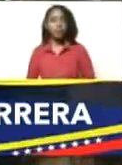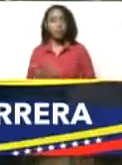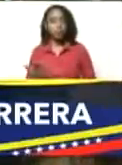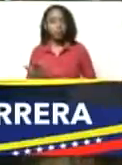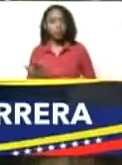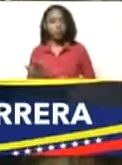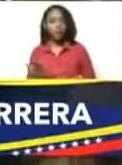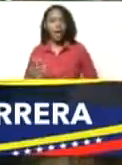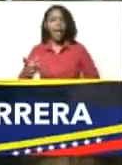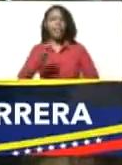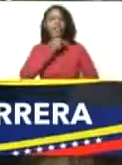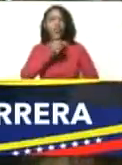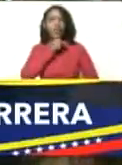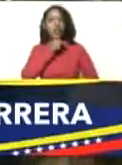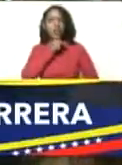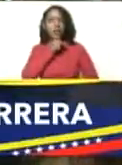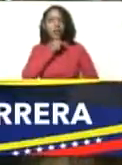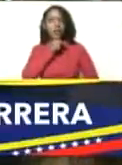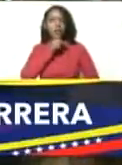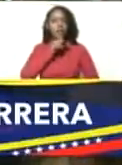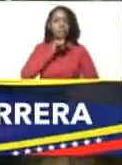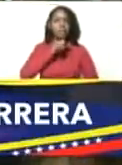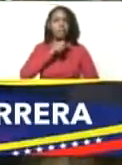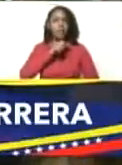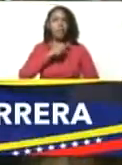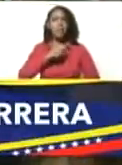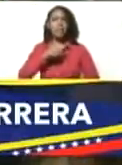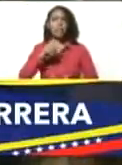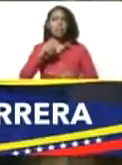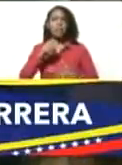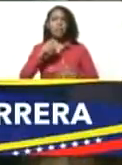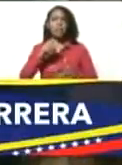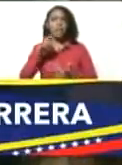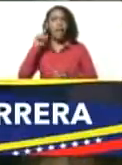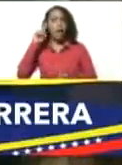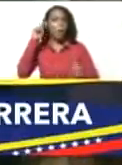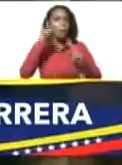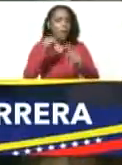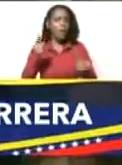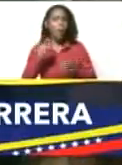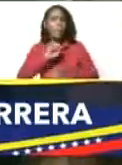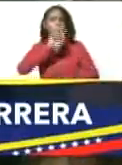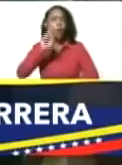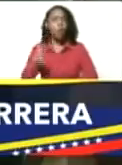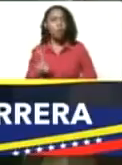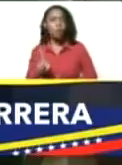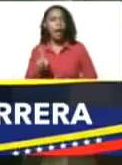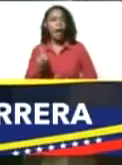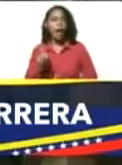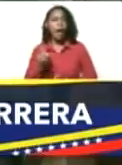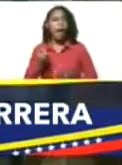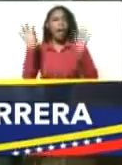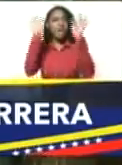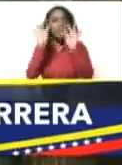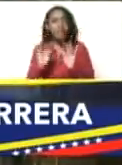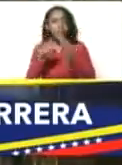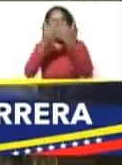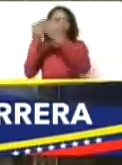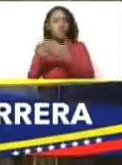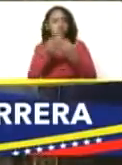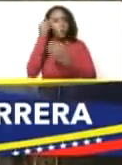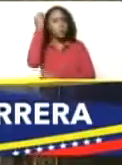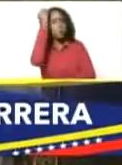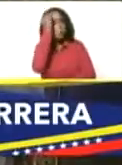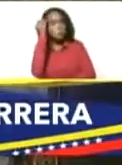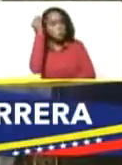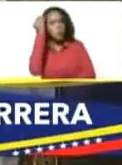en reto, en desafío, en pregunta, en motivo de estudio para los que están hoy en las escuelas